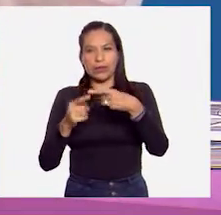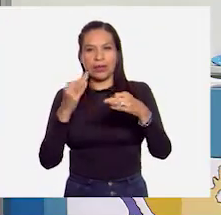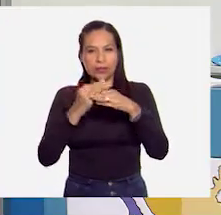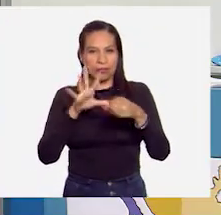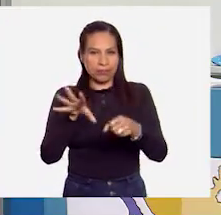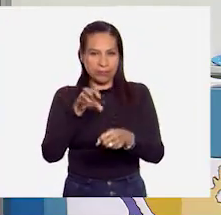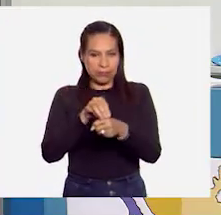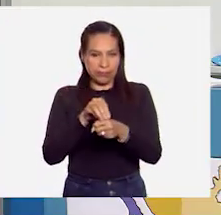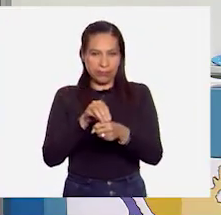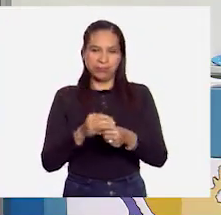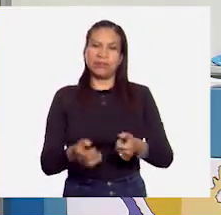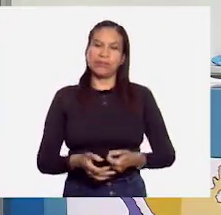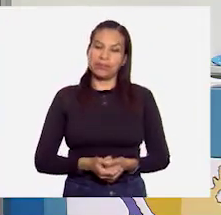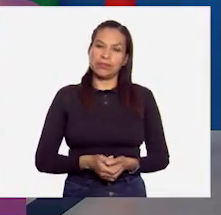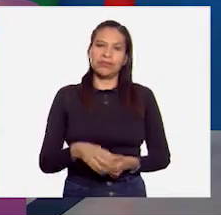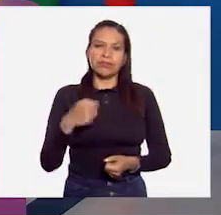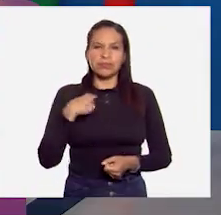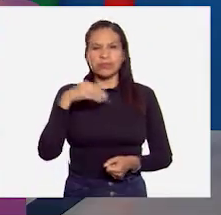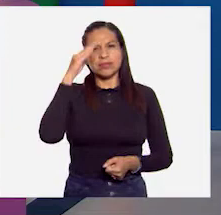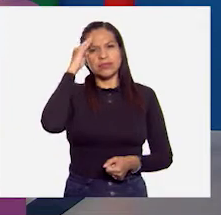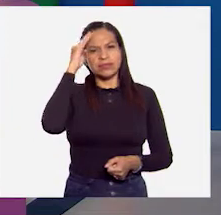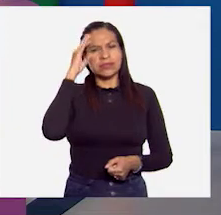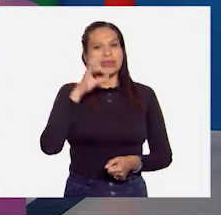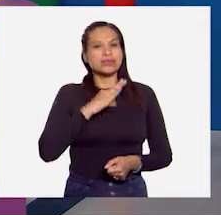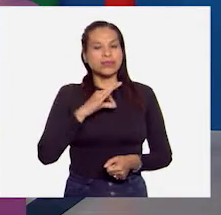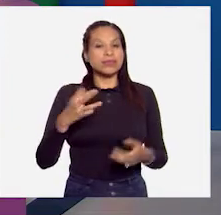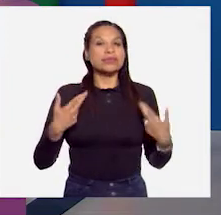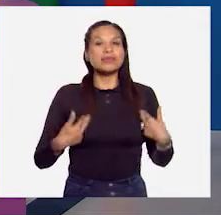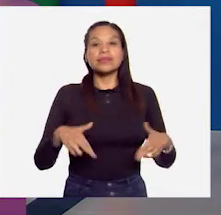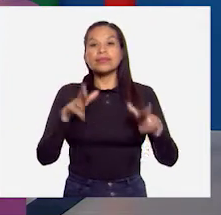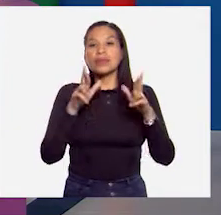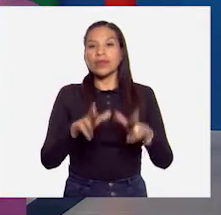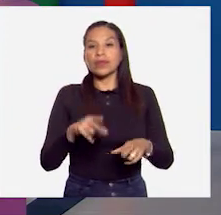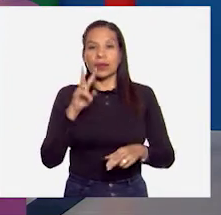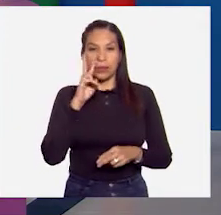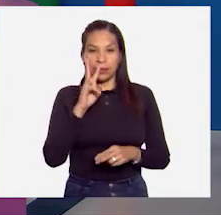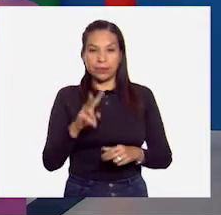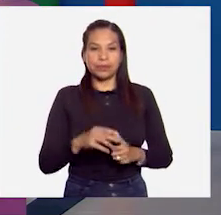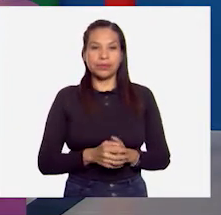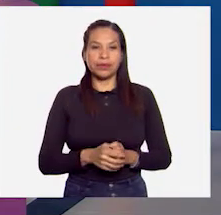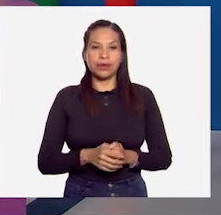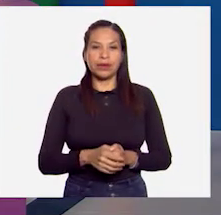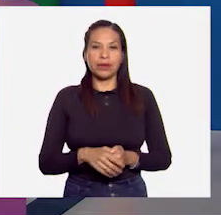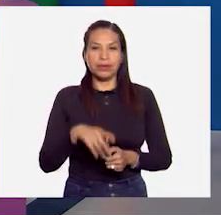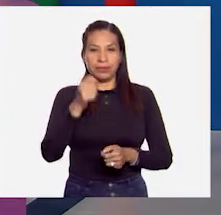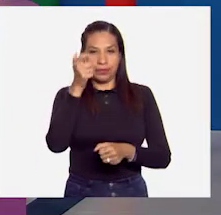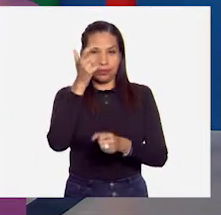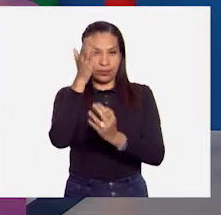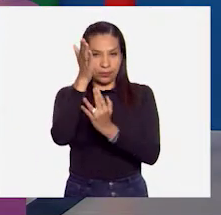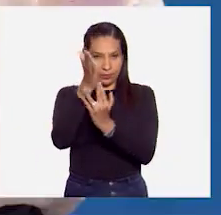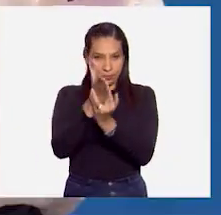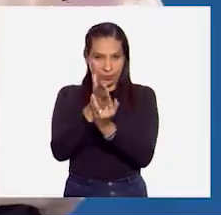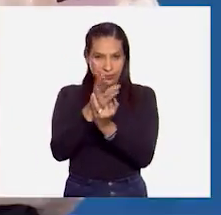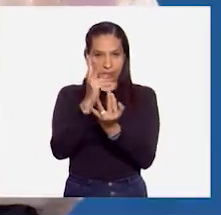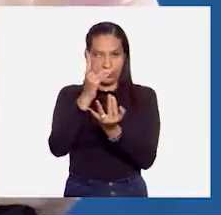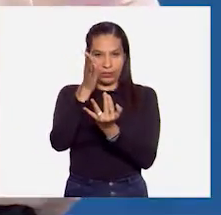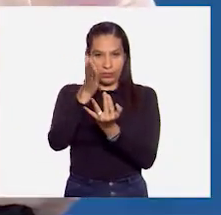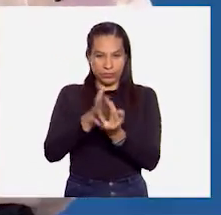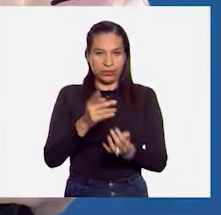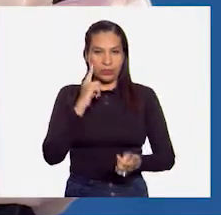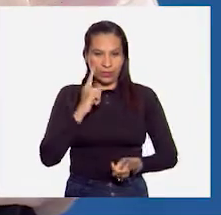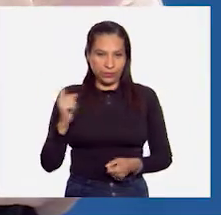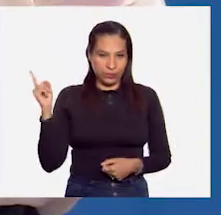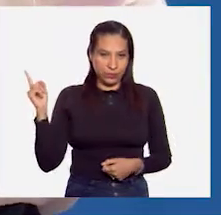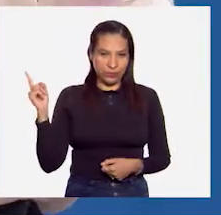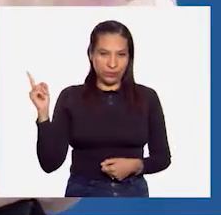obtuvieron. Yo digo que lo podemos representar así, con una línea que lo divide en dos partes